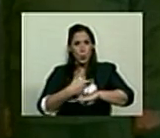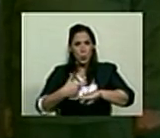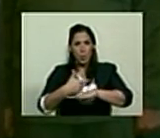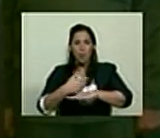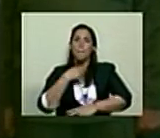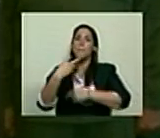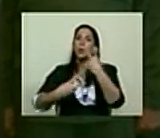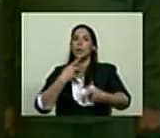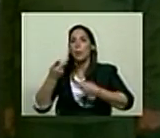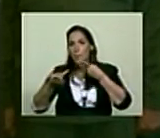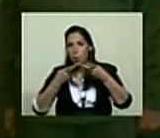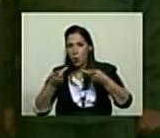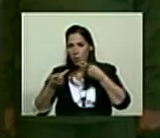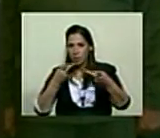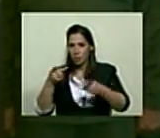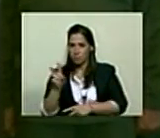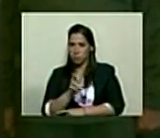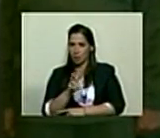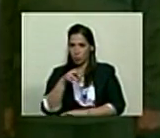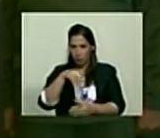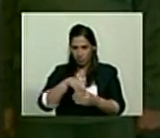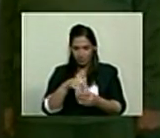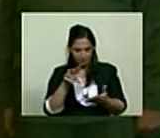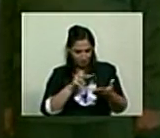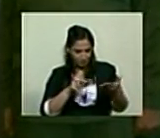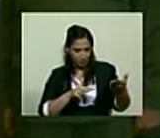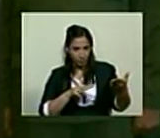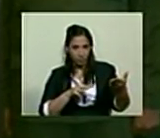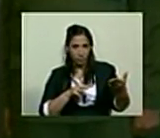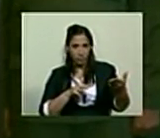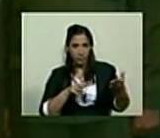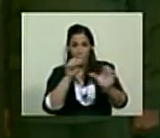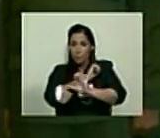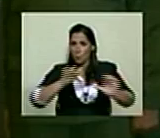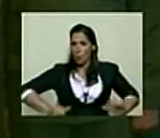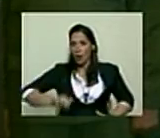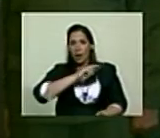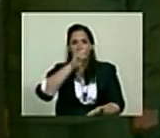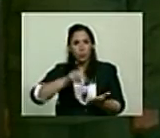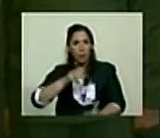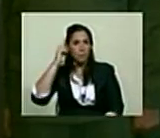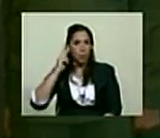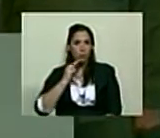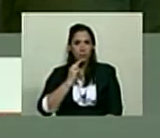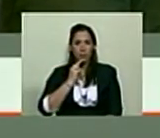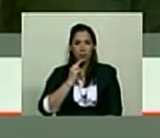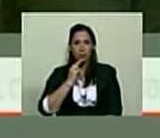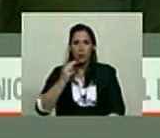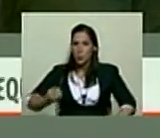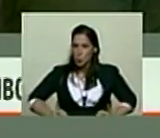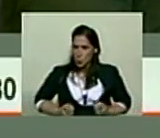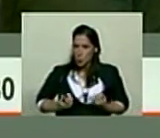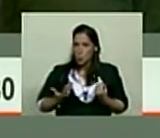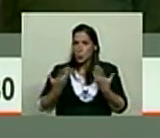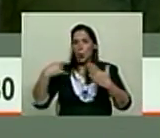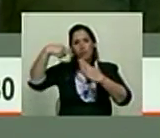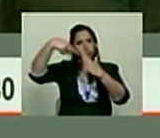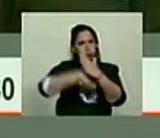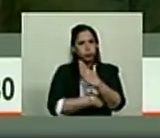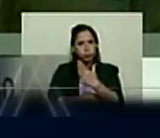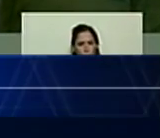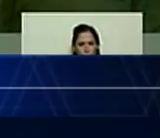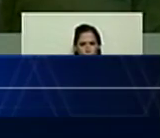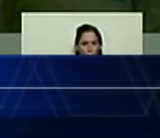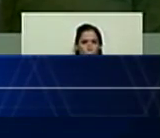voceros políticos en Venezuela. Leo: la Fuerza Armada Nacional Bolivariana expresa su profunda